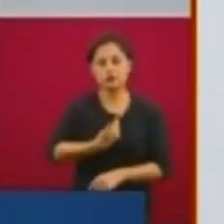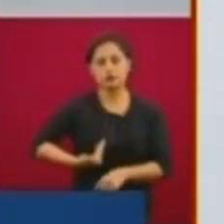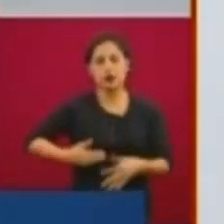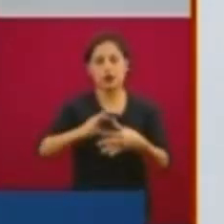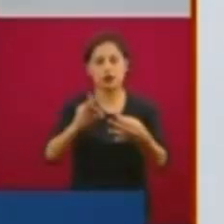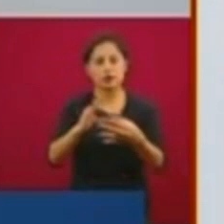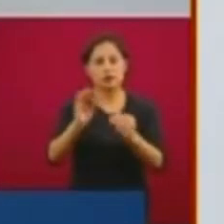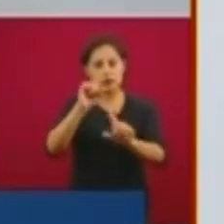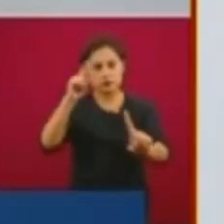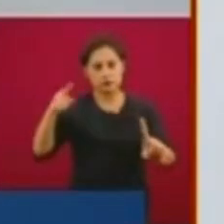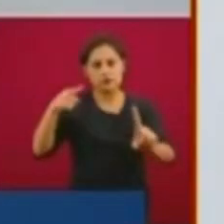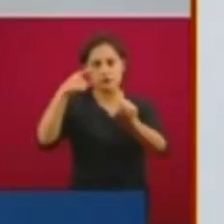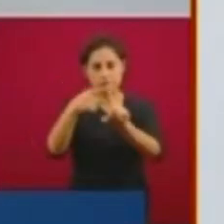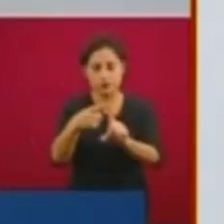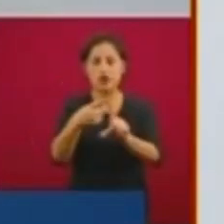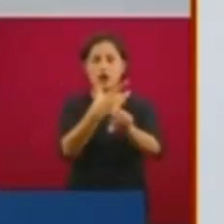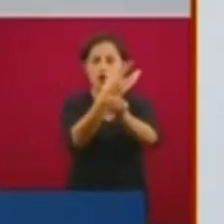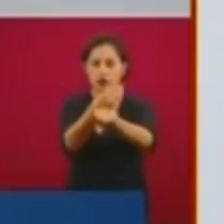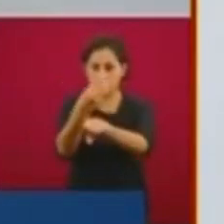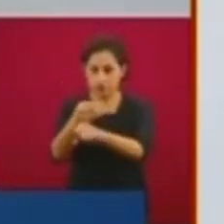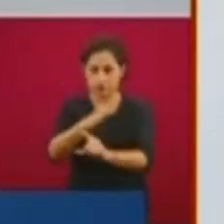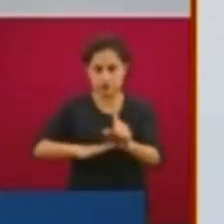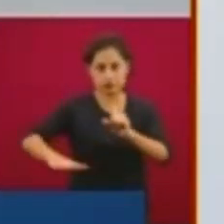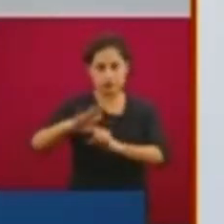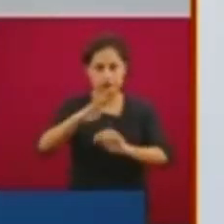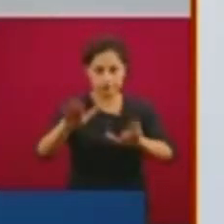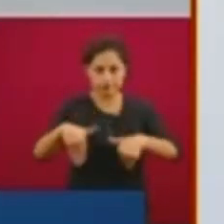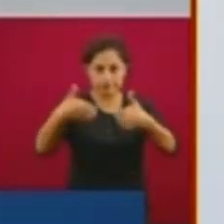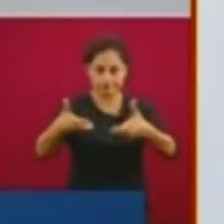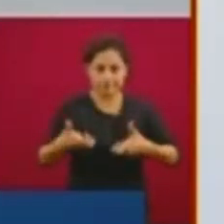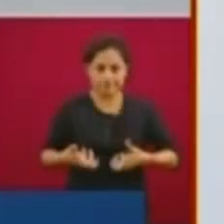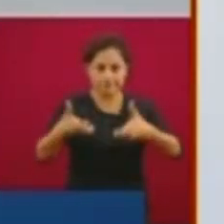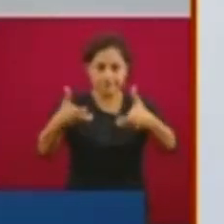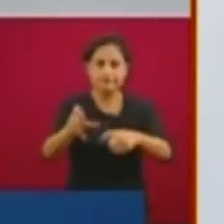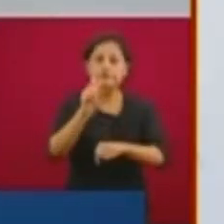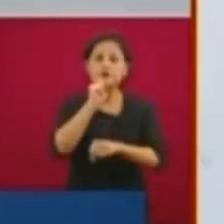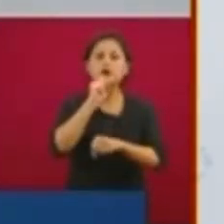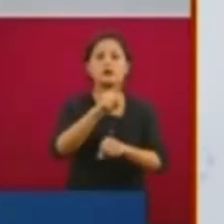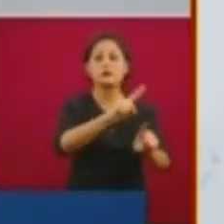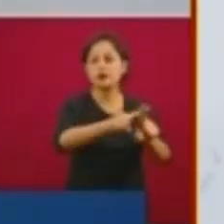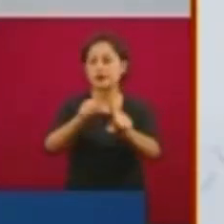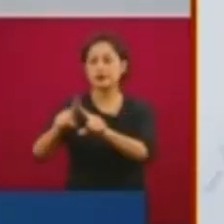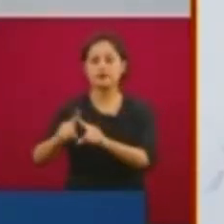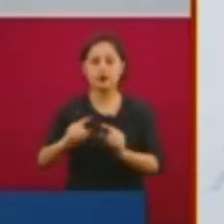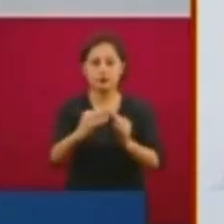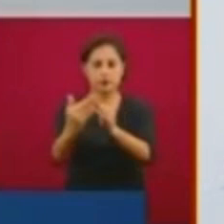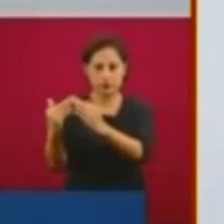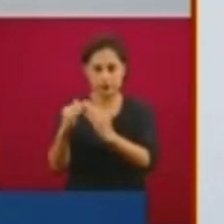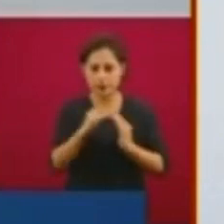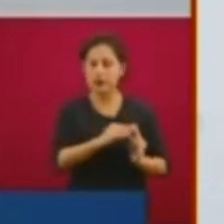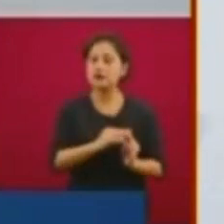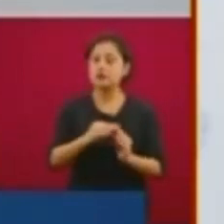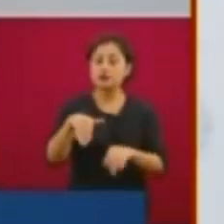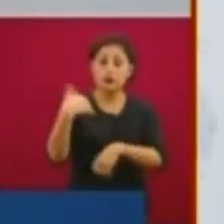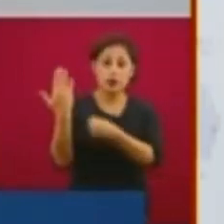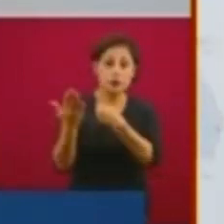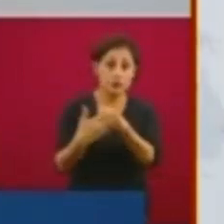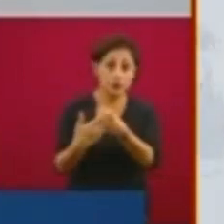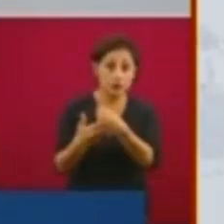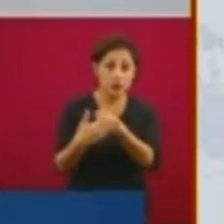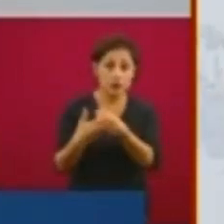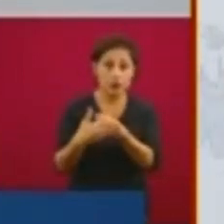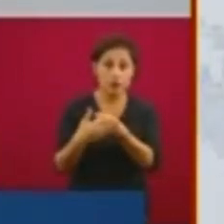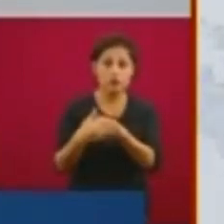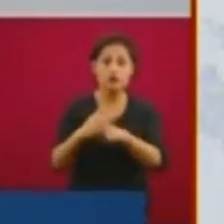conformar oportunidades de desarrollo a jóvenes, adultos mayores, a mujeres, un tema, digamos, una visión integral de ciudad.